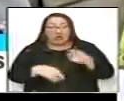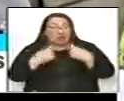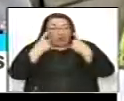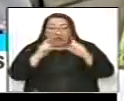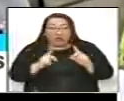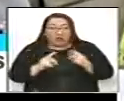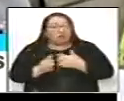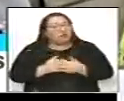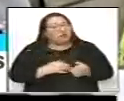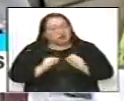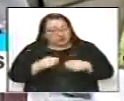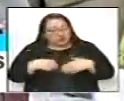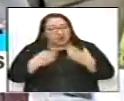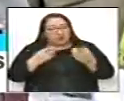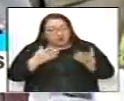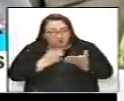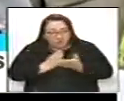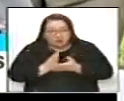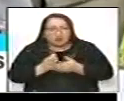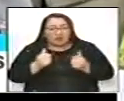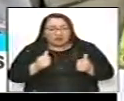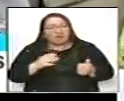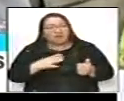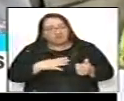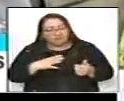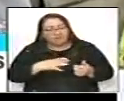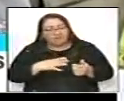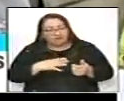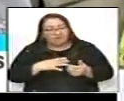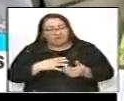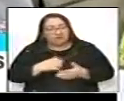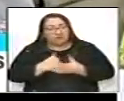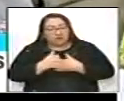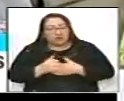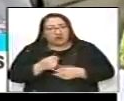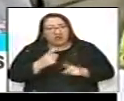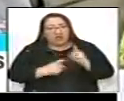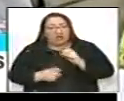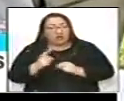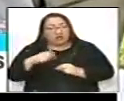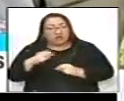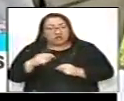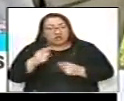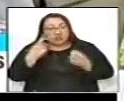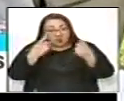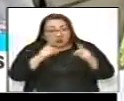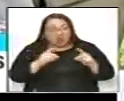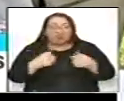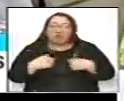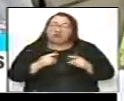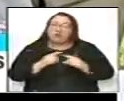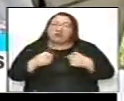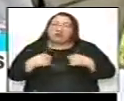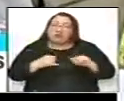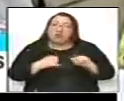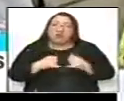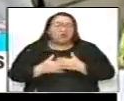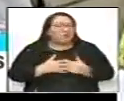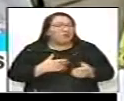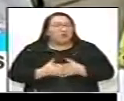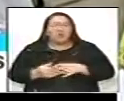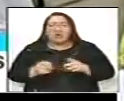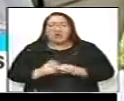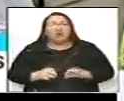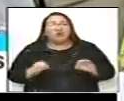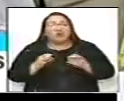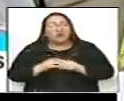todo, sí podemos estar éticamente favorables a ciertas decisiones, aunque no sean la mía, aunque no sean